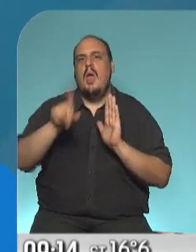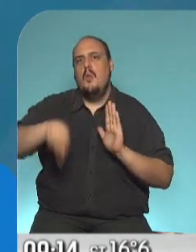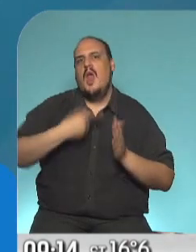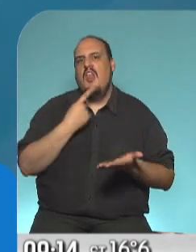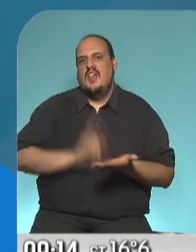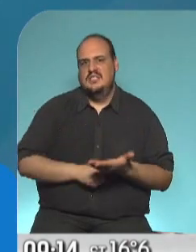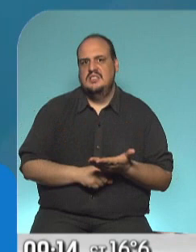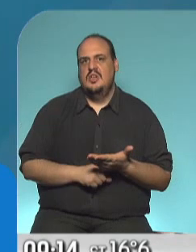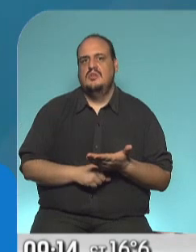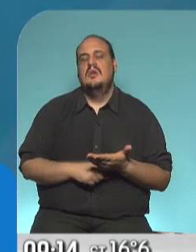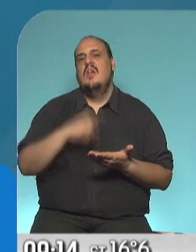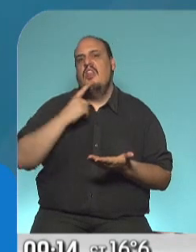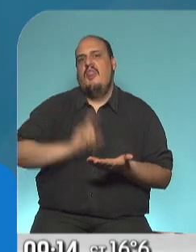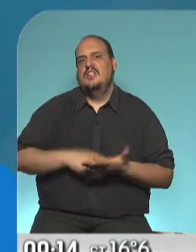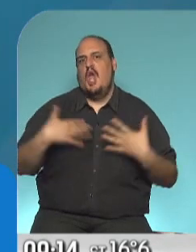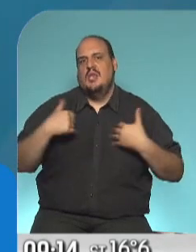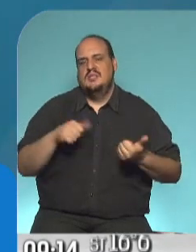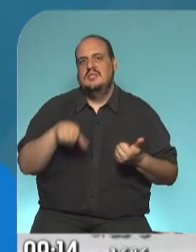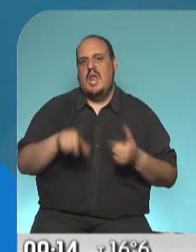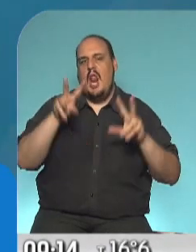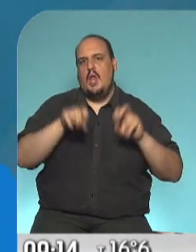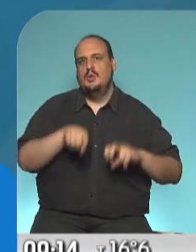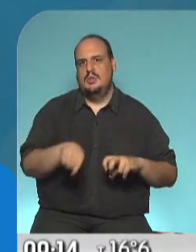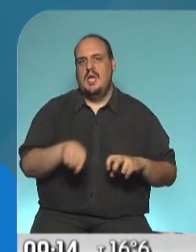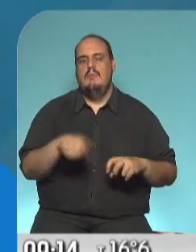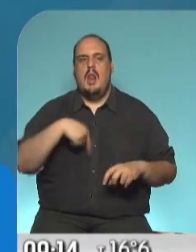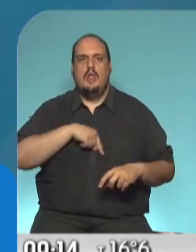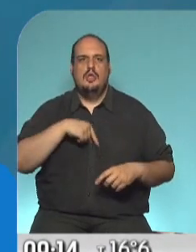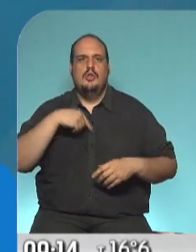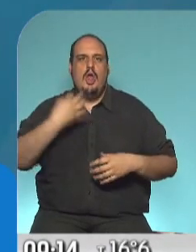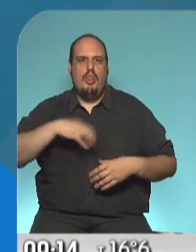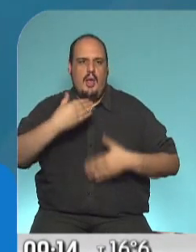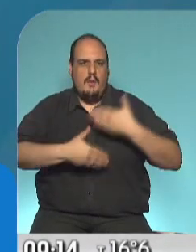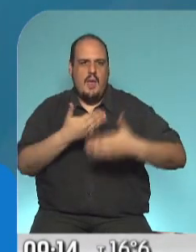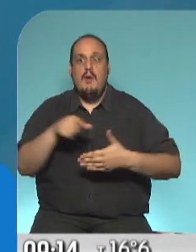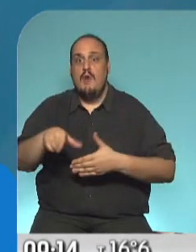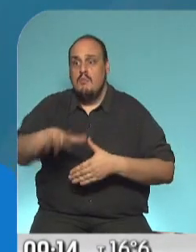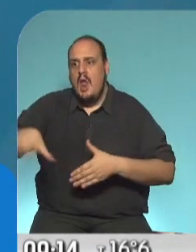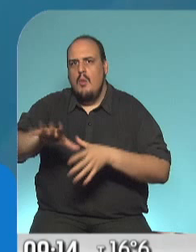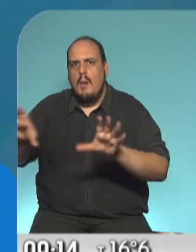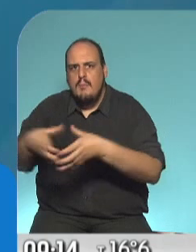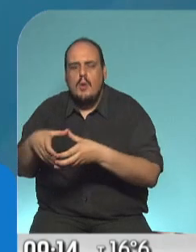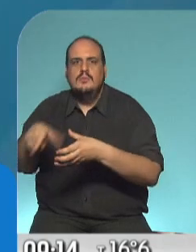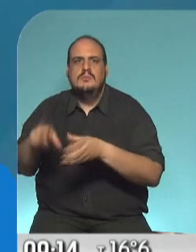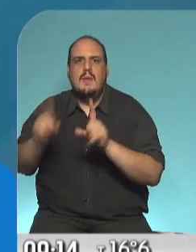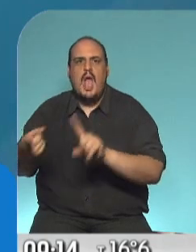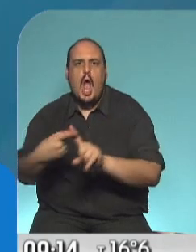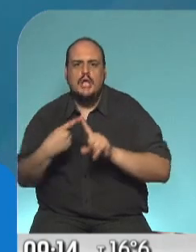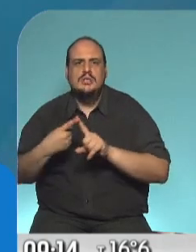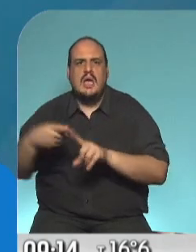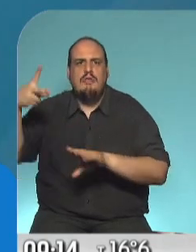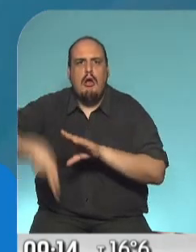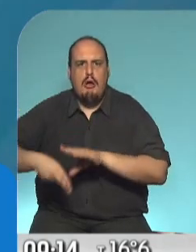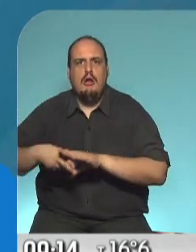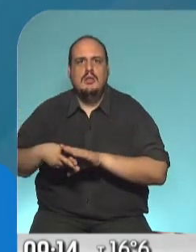todas las medidas sanitarias correspondientes que se tienen que empezar a realizar de bloqueos de foco de bloqueo de contactos a partir de esa